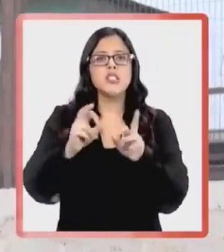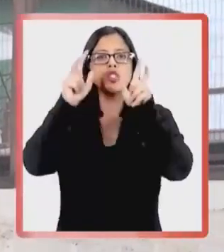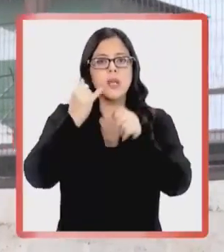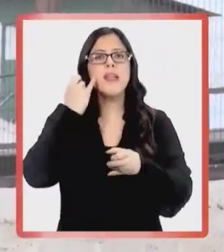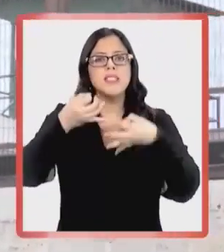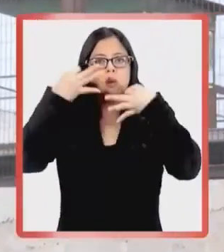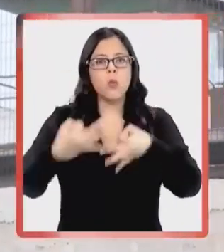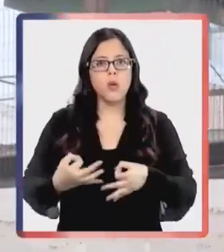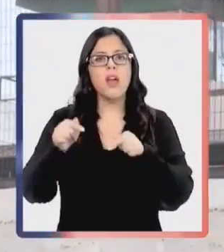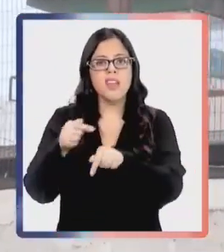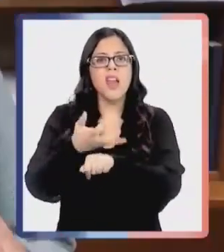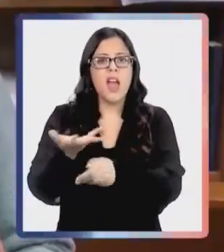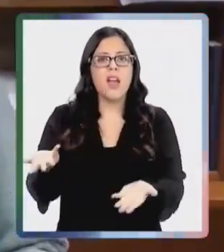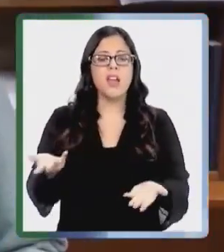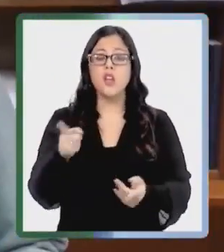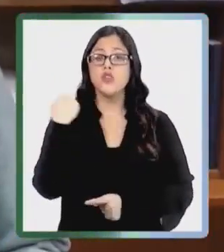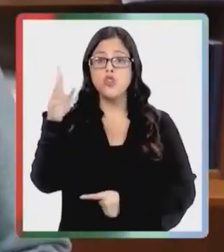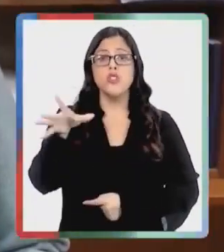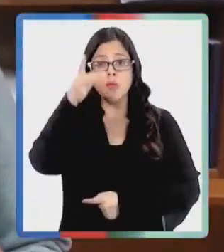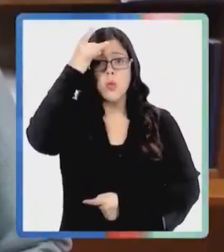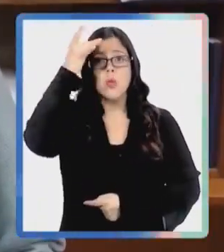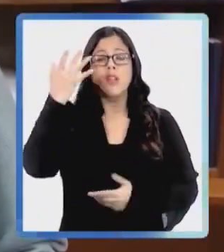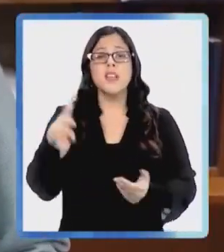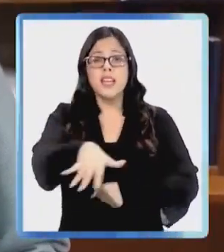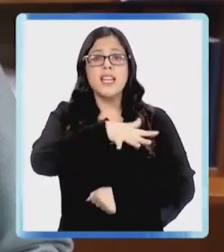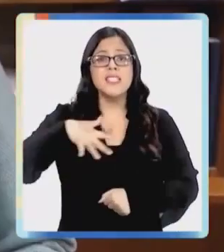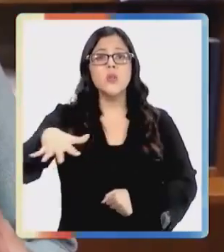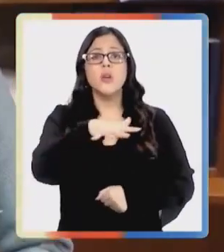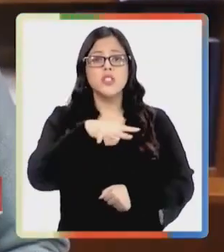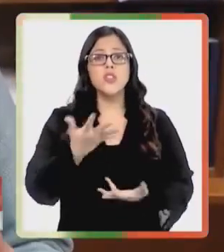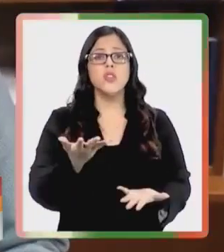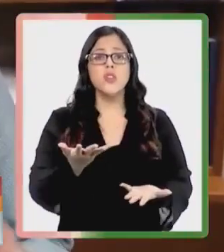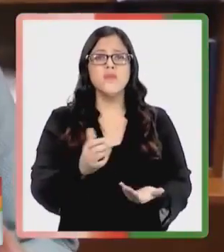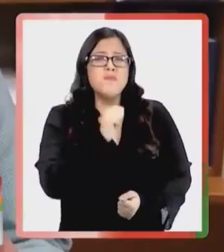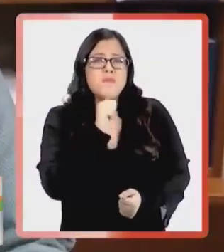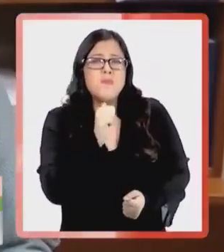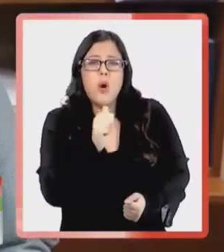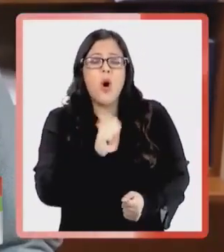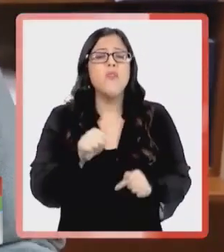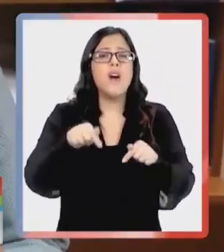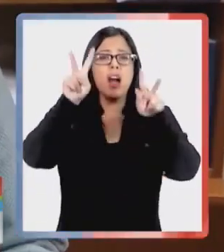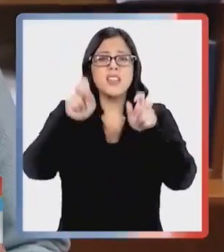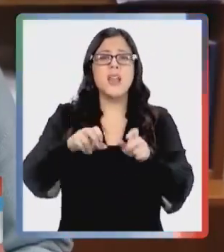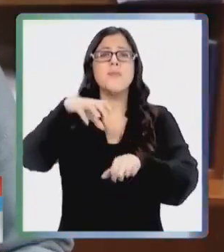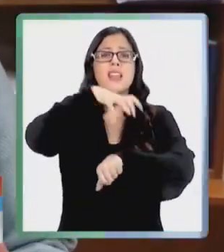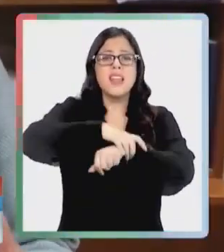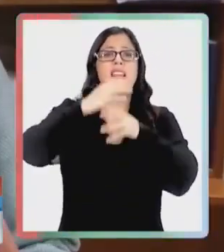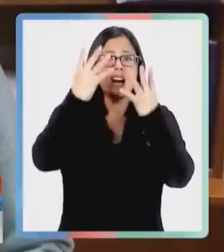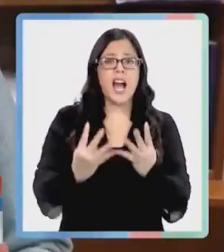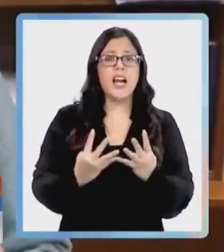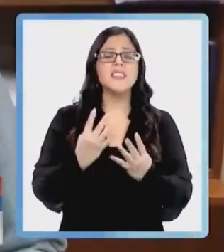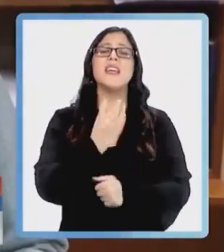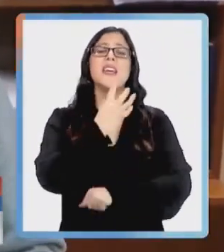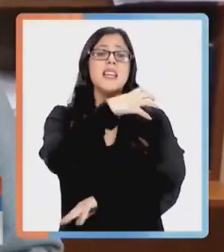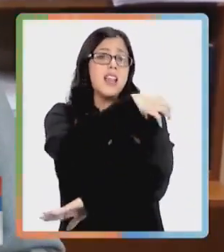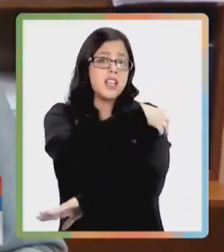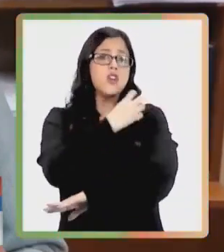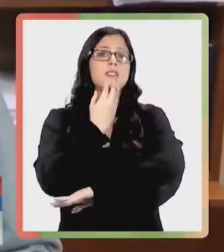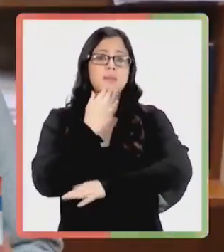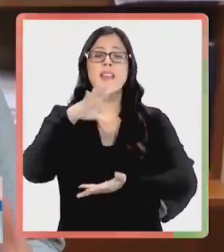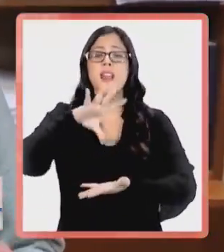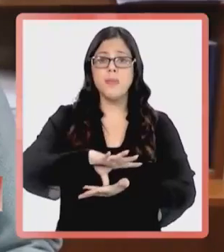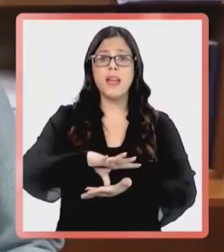de nuestras cárceles a nivel regional y también nacional y por sobre todo también nos damos cuenta de la difícil labor que deben cumplir